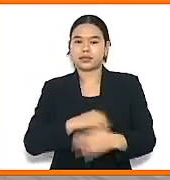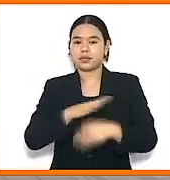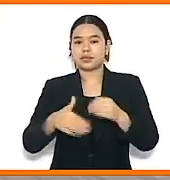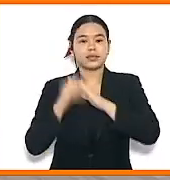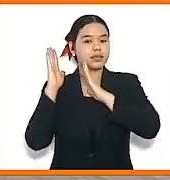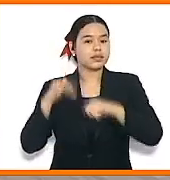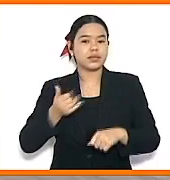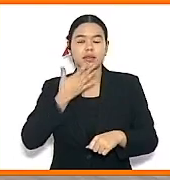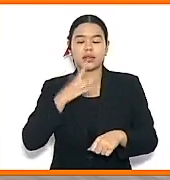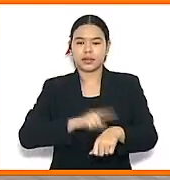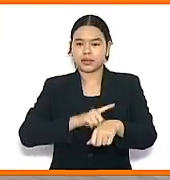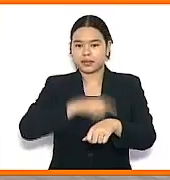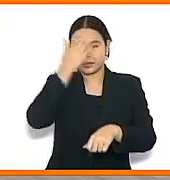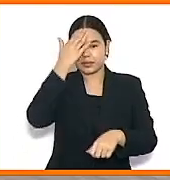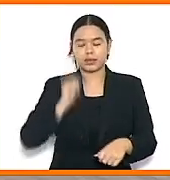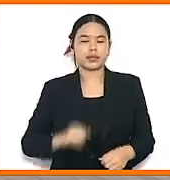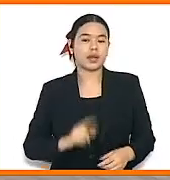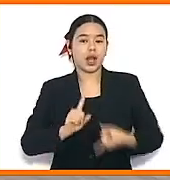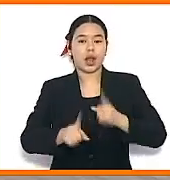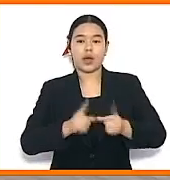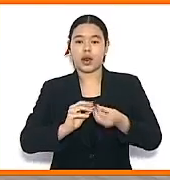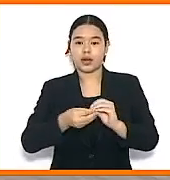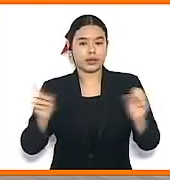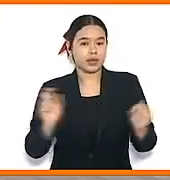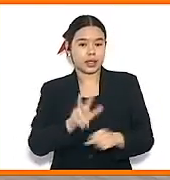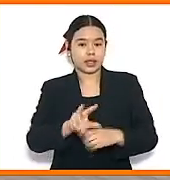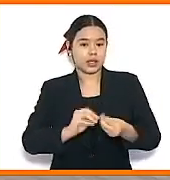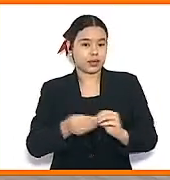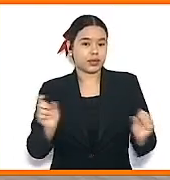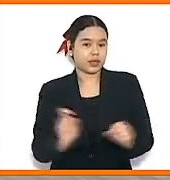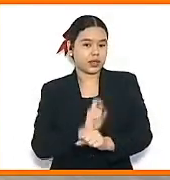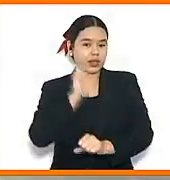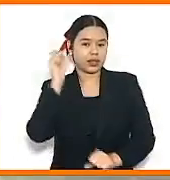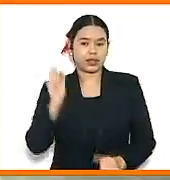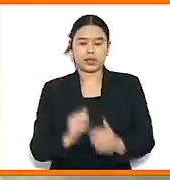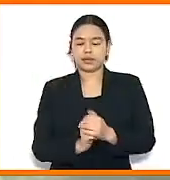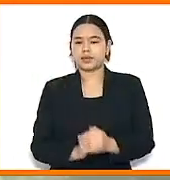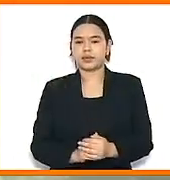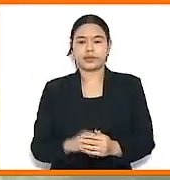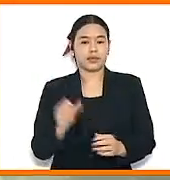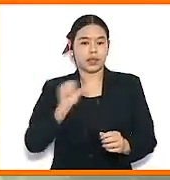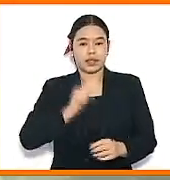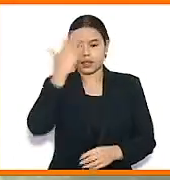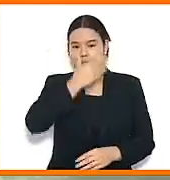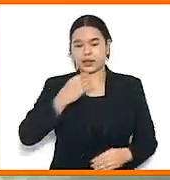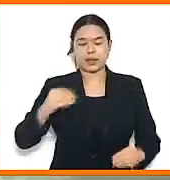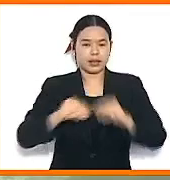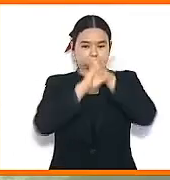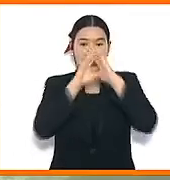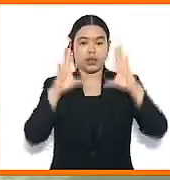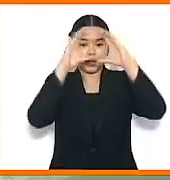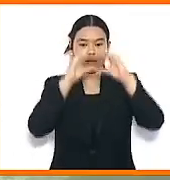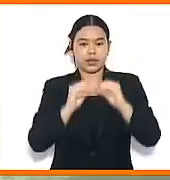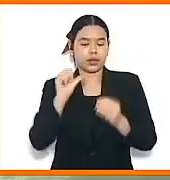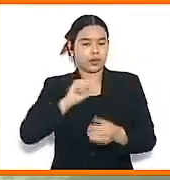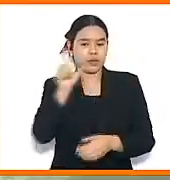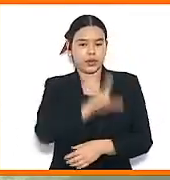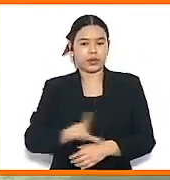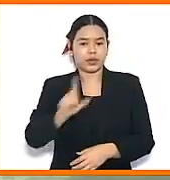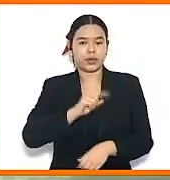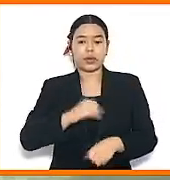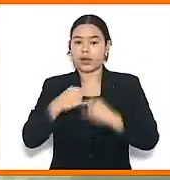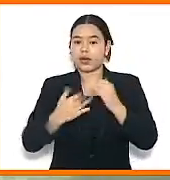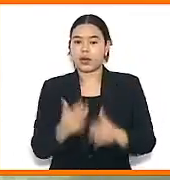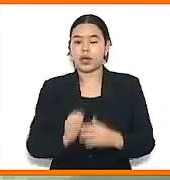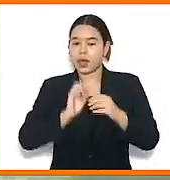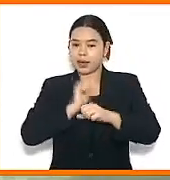mucha suerte porque vamos a conocer cuáles son esos tres afortunados números ganadores en esta agradable noche de hoy lunes en nuestra jugada de